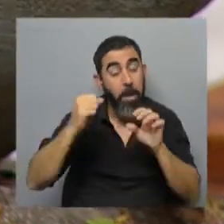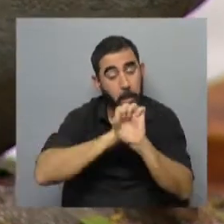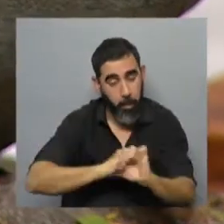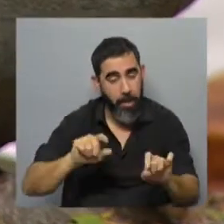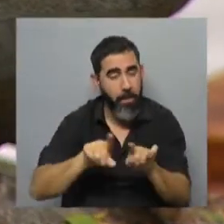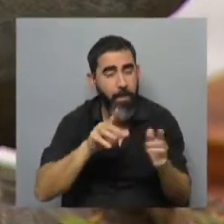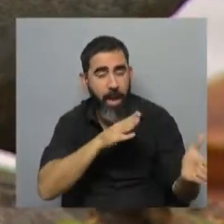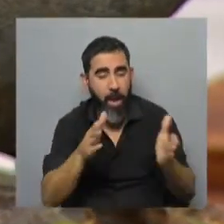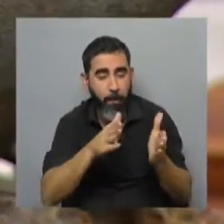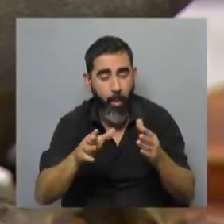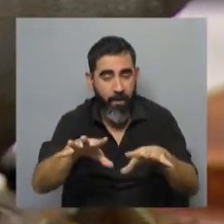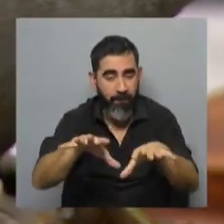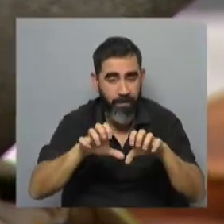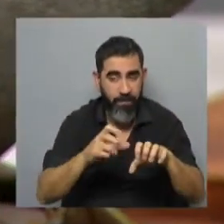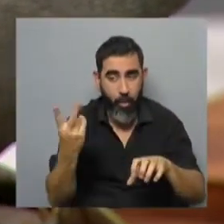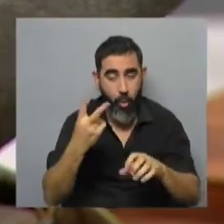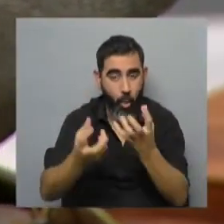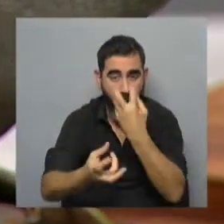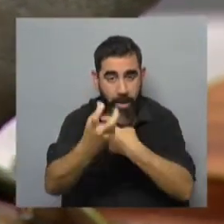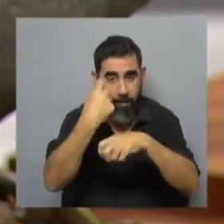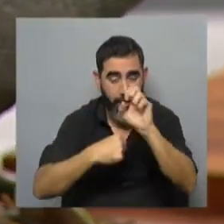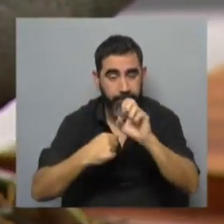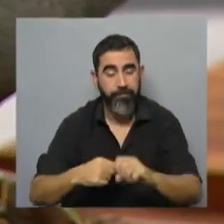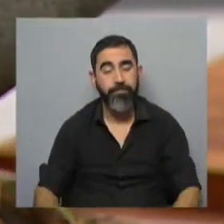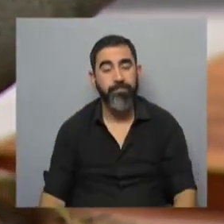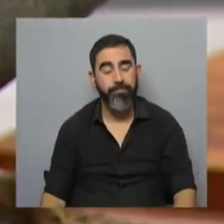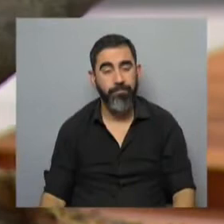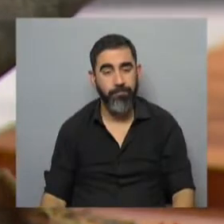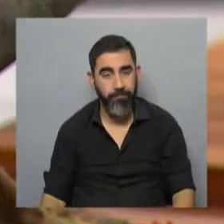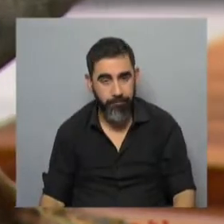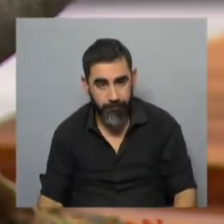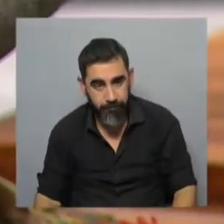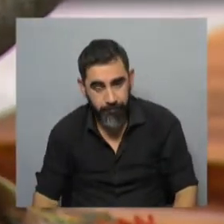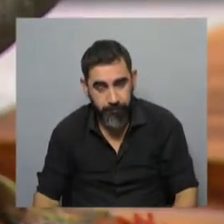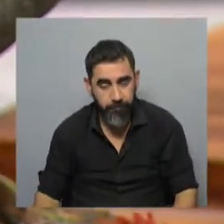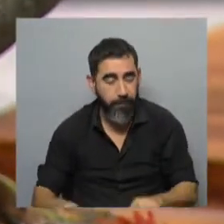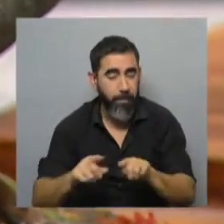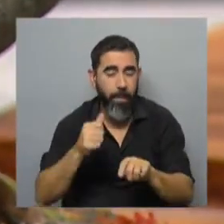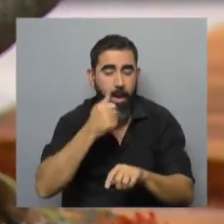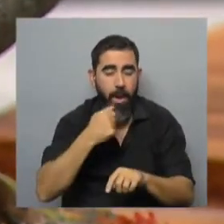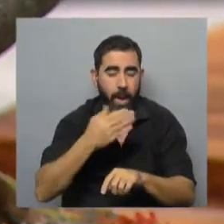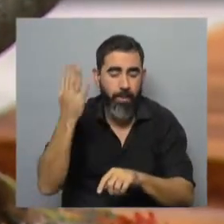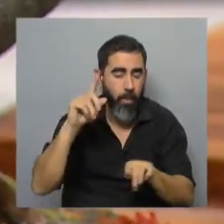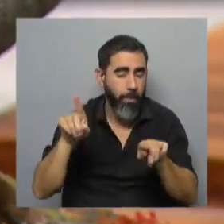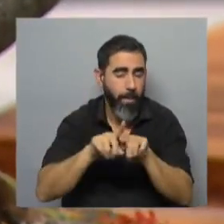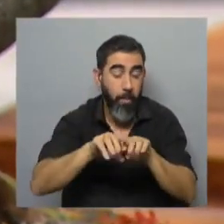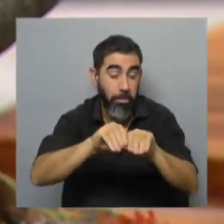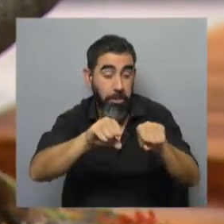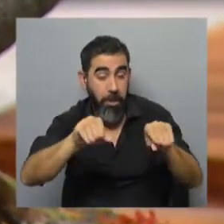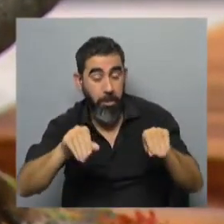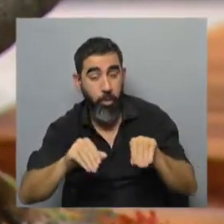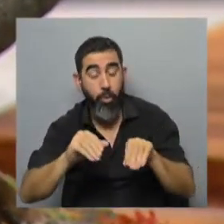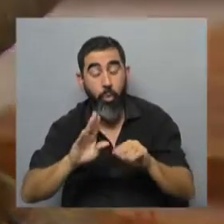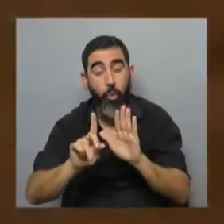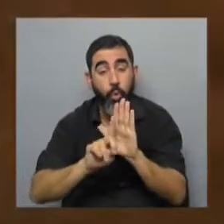dado, porque son prácticamente de la misma antigüedad, del mismo territorio,